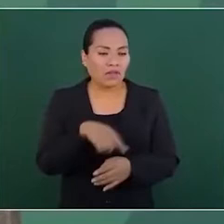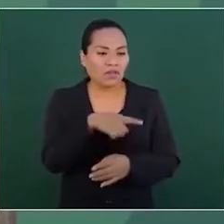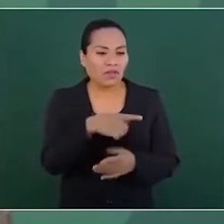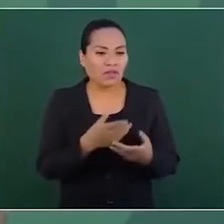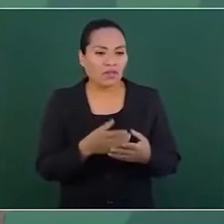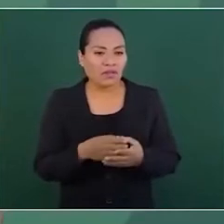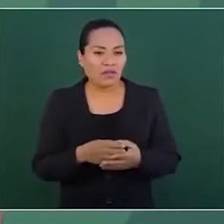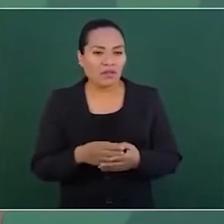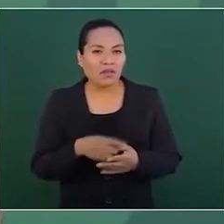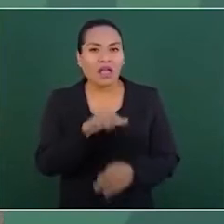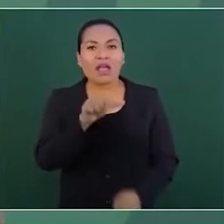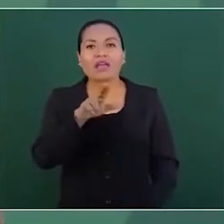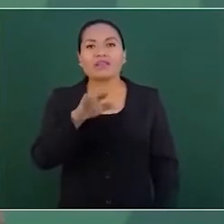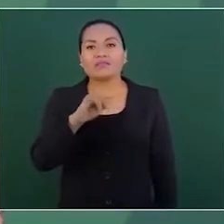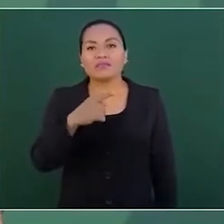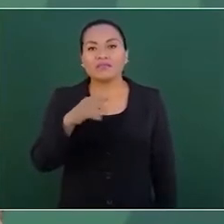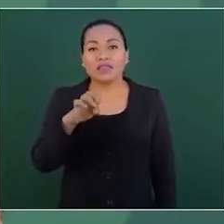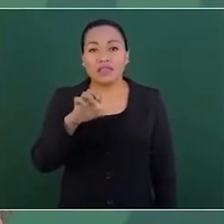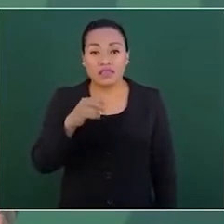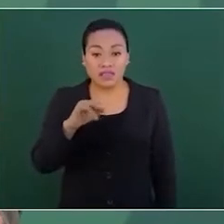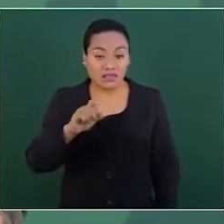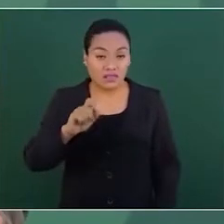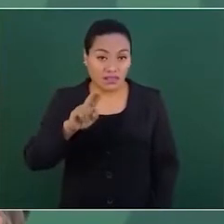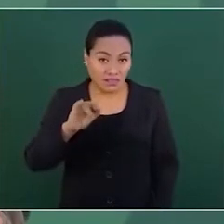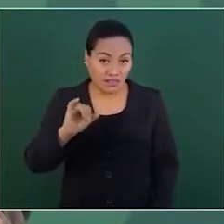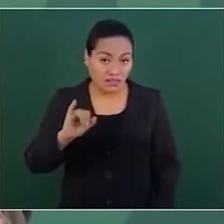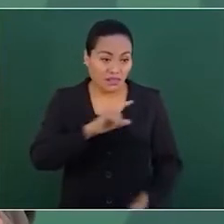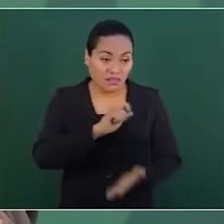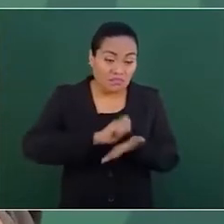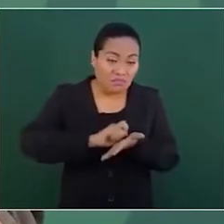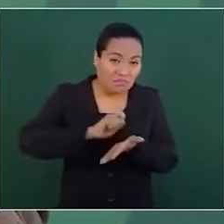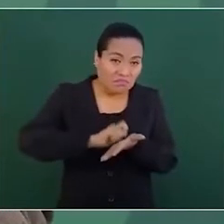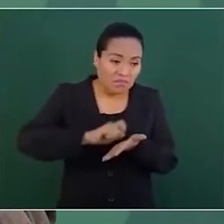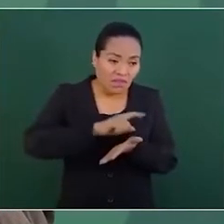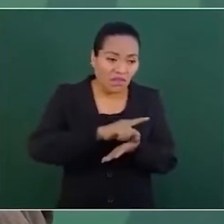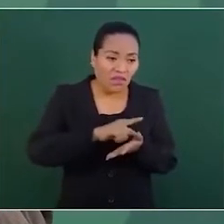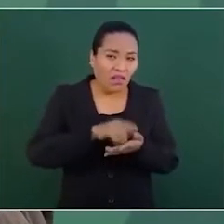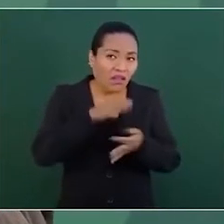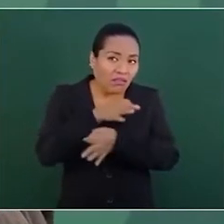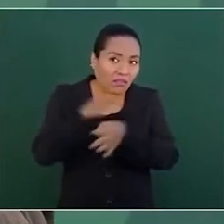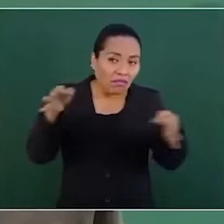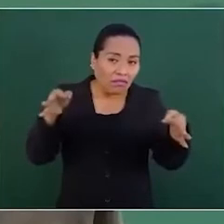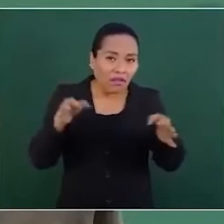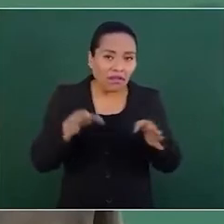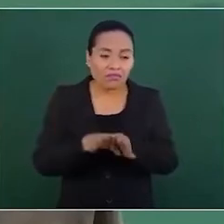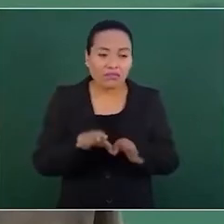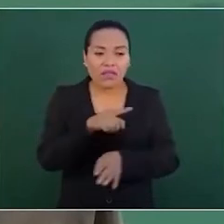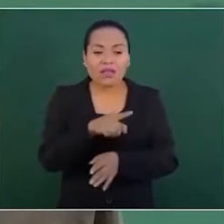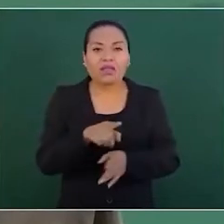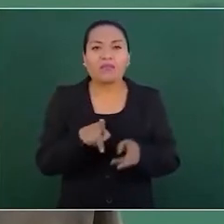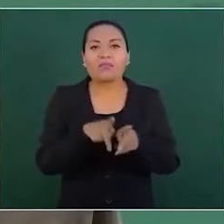Carmen Aristegui pues escribe en Reforma